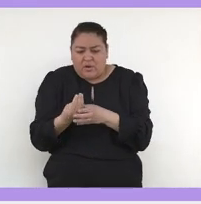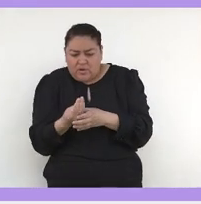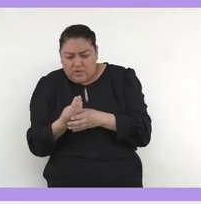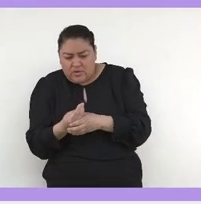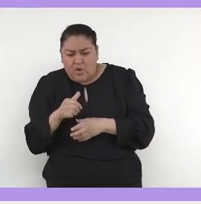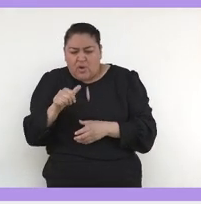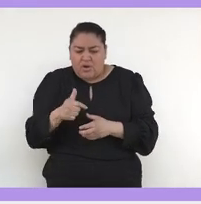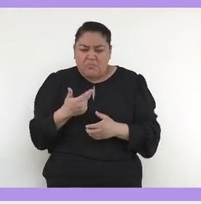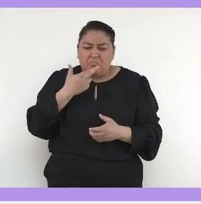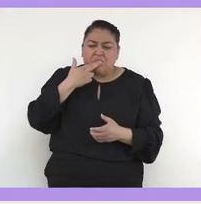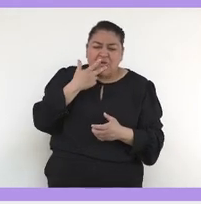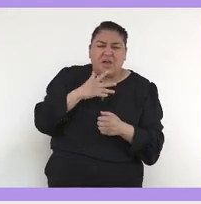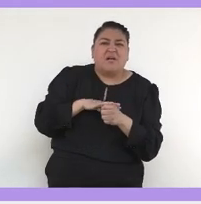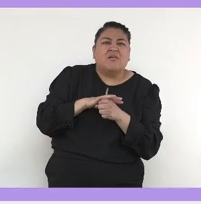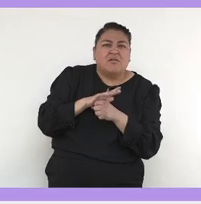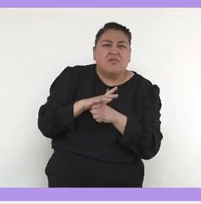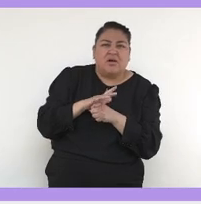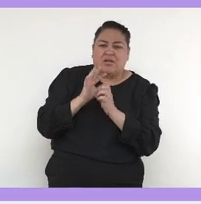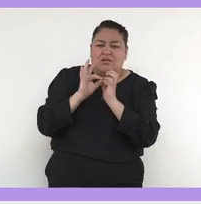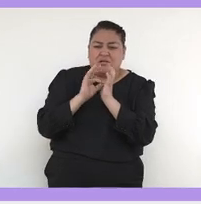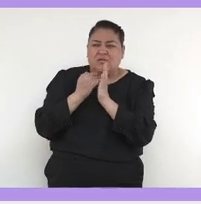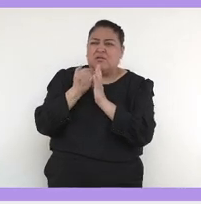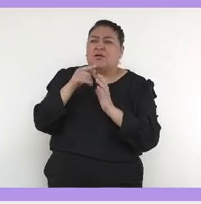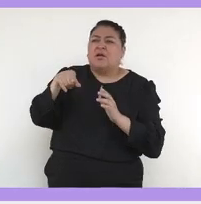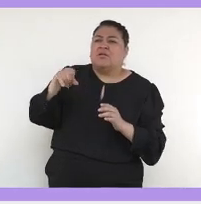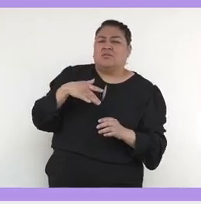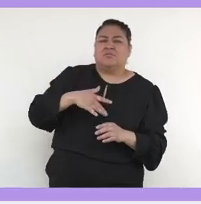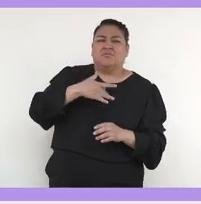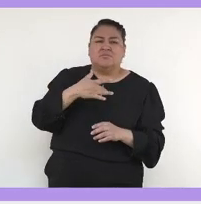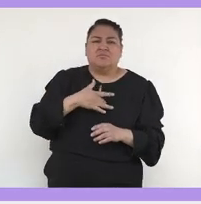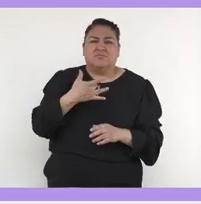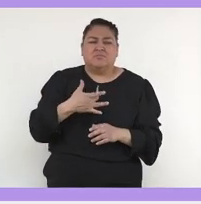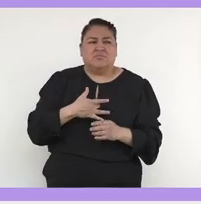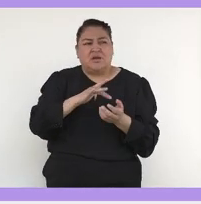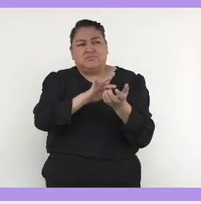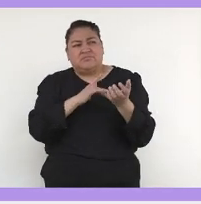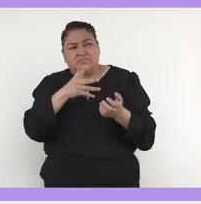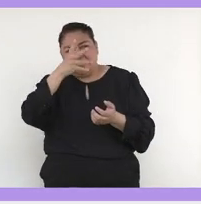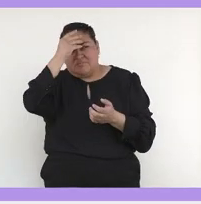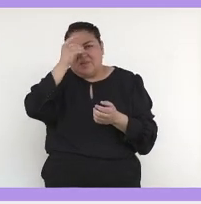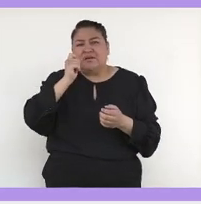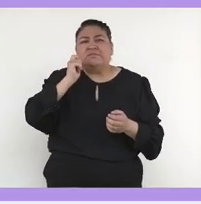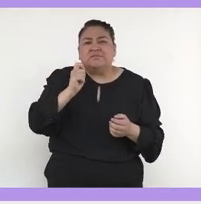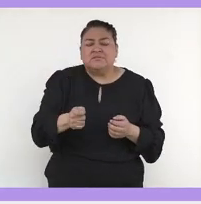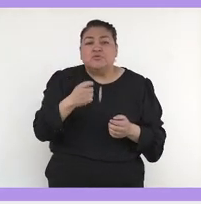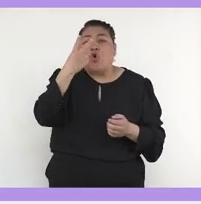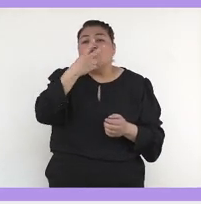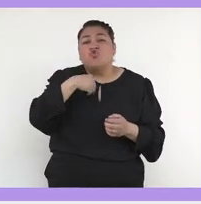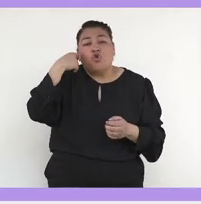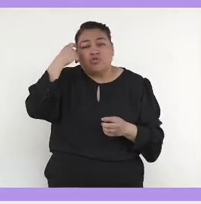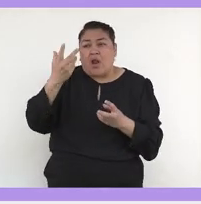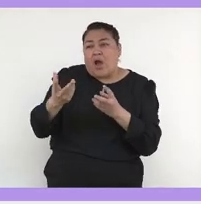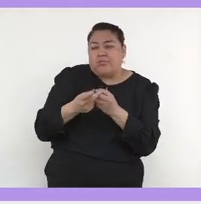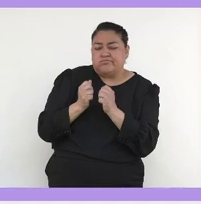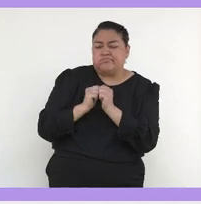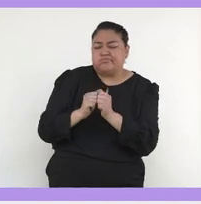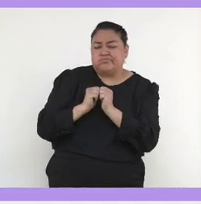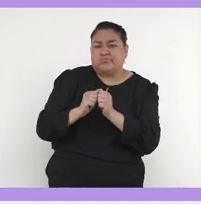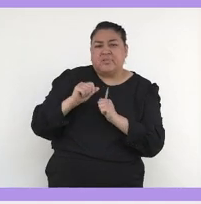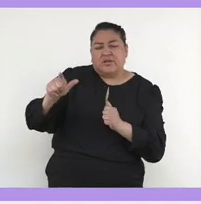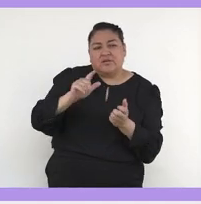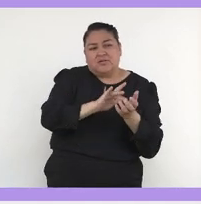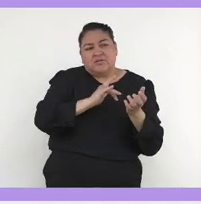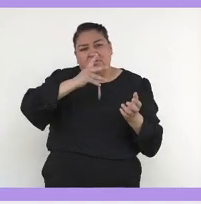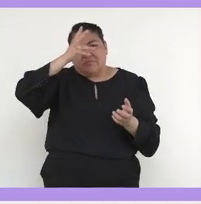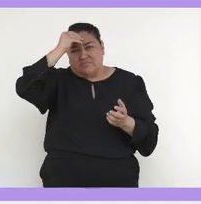qué mejora tuvimos no cómo se fueron las jugadoras qué es lo que se llevan en ese en ese rato en esas dos horas de entrenamiento que eso